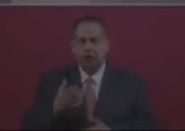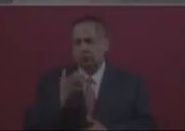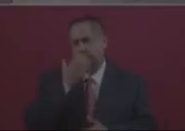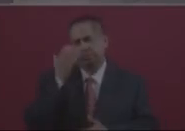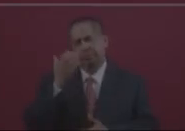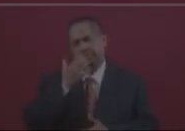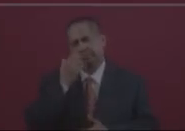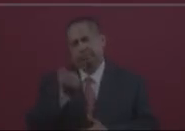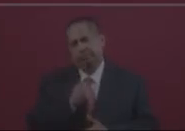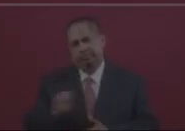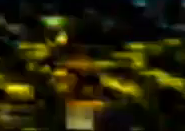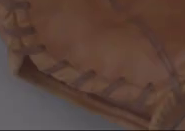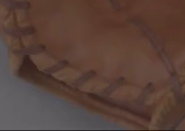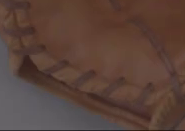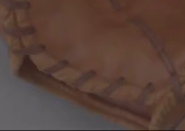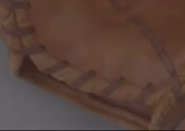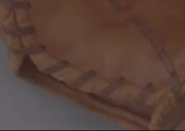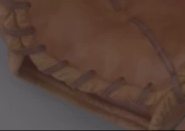que tenemos